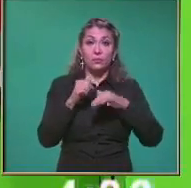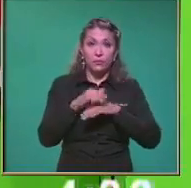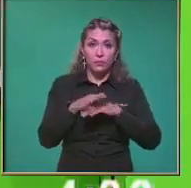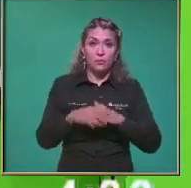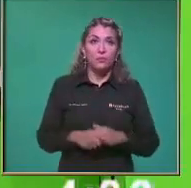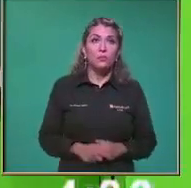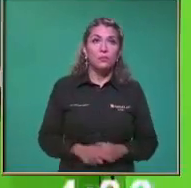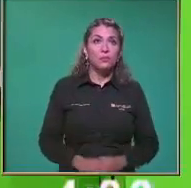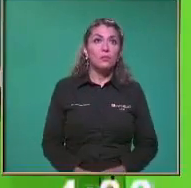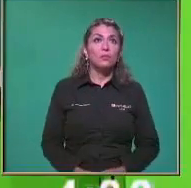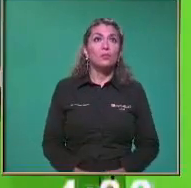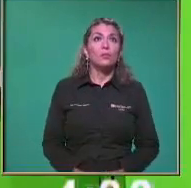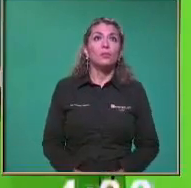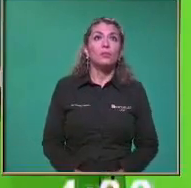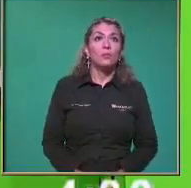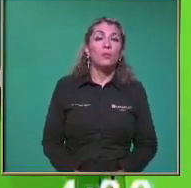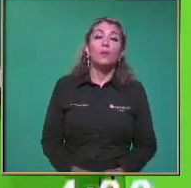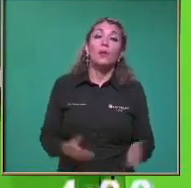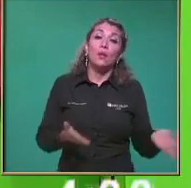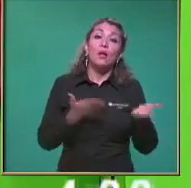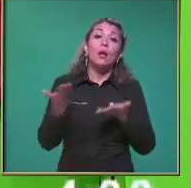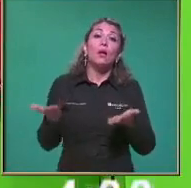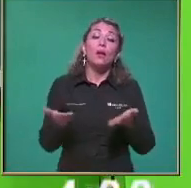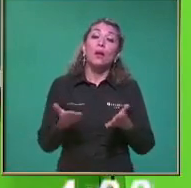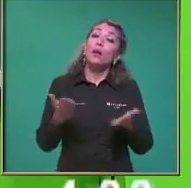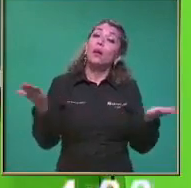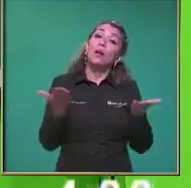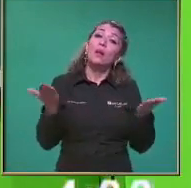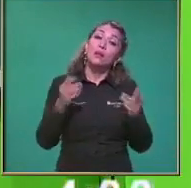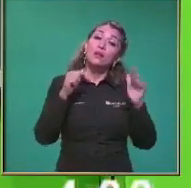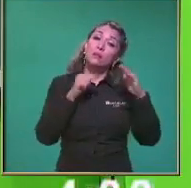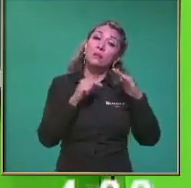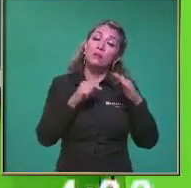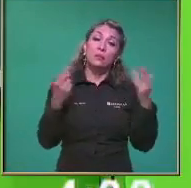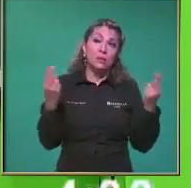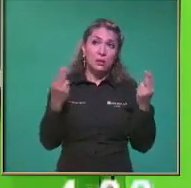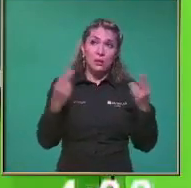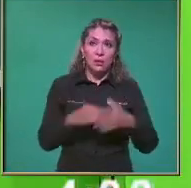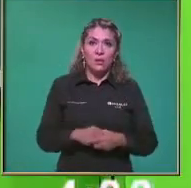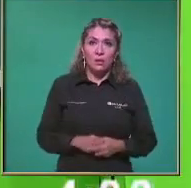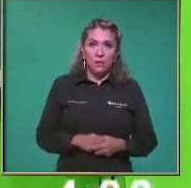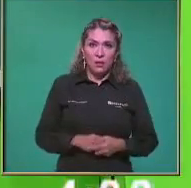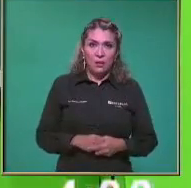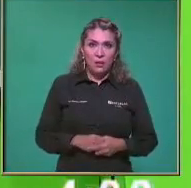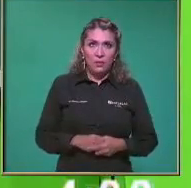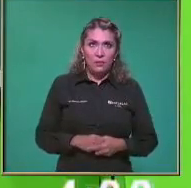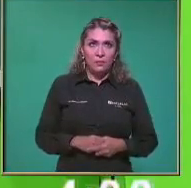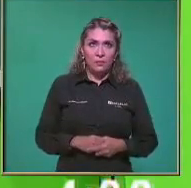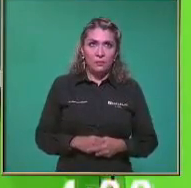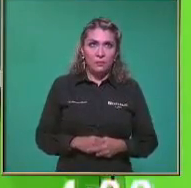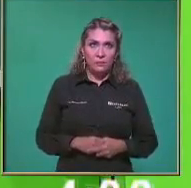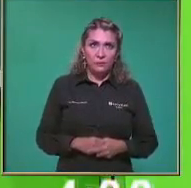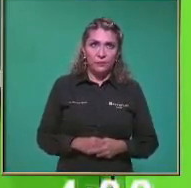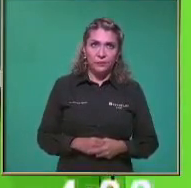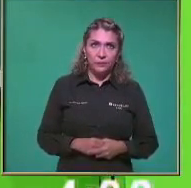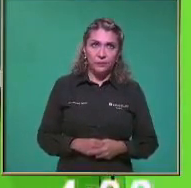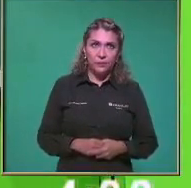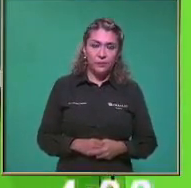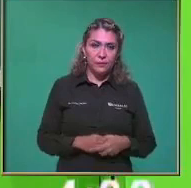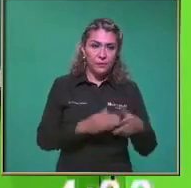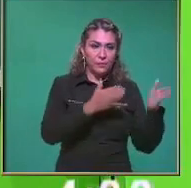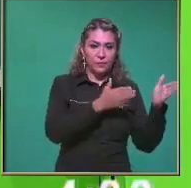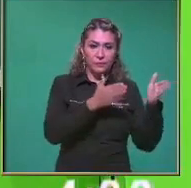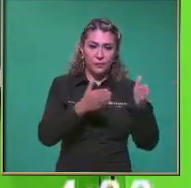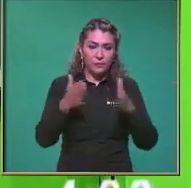es distinta. Ok, para poder resolver eso, ¿qué necesito yo saber? Pues necesito saber